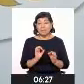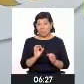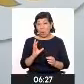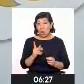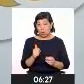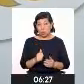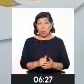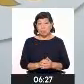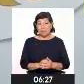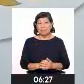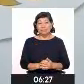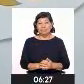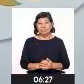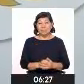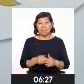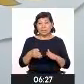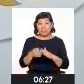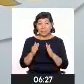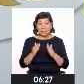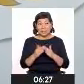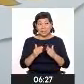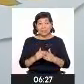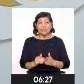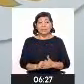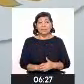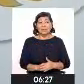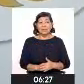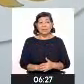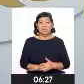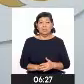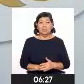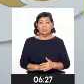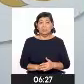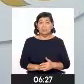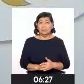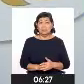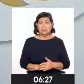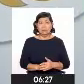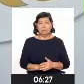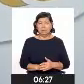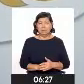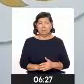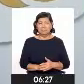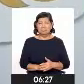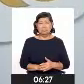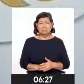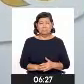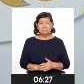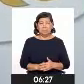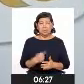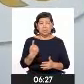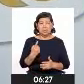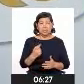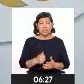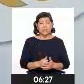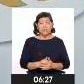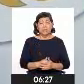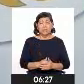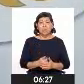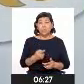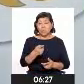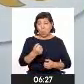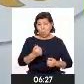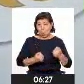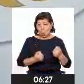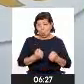de domicilios, robos a domicilio. Yo en el momento de intervención estaba solo. ¿Con tu vehículo